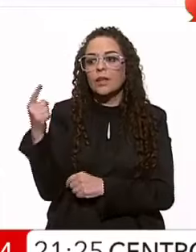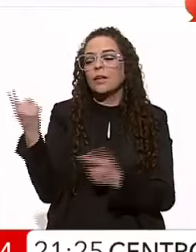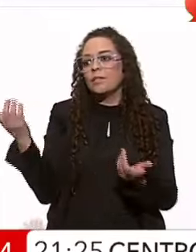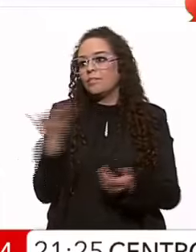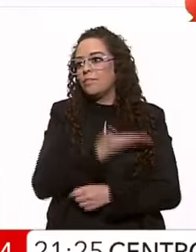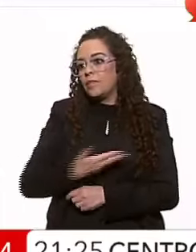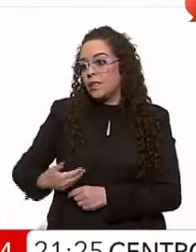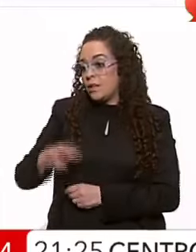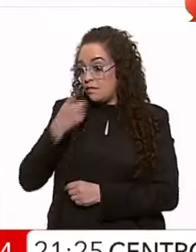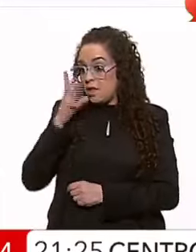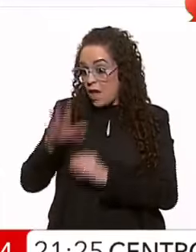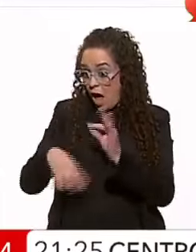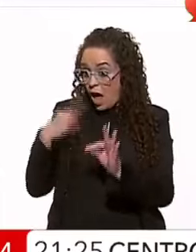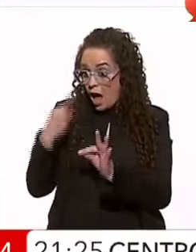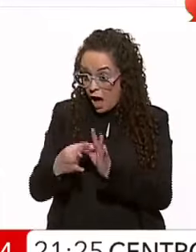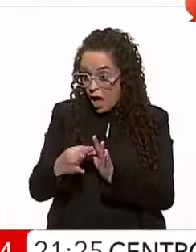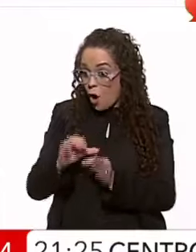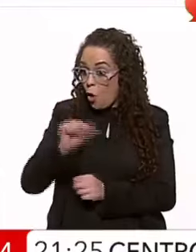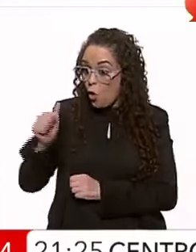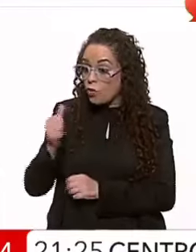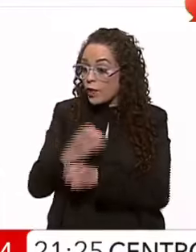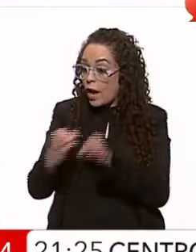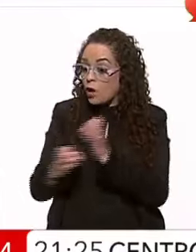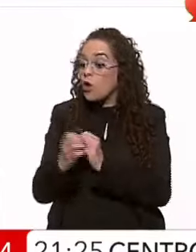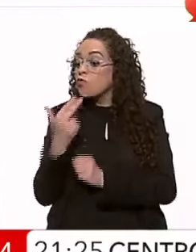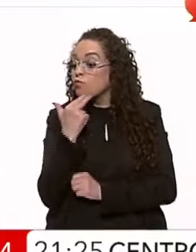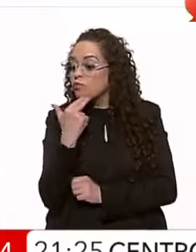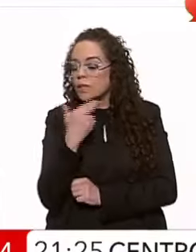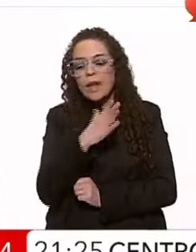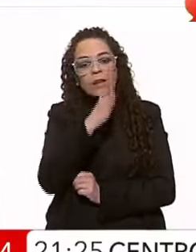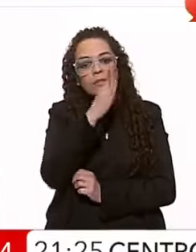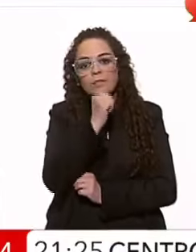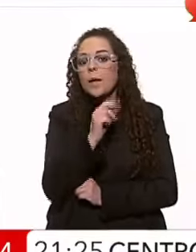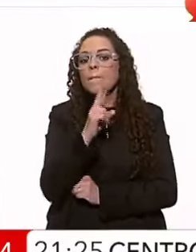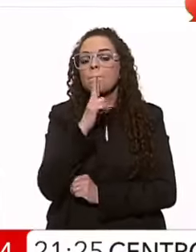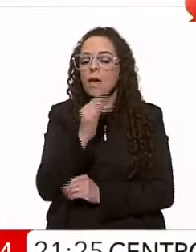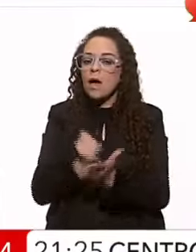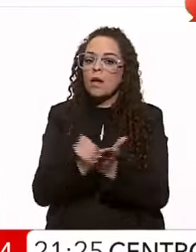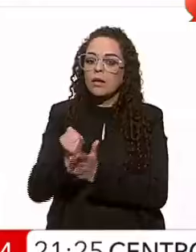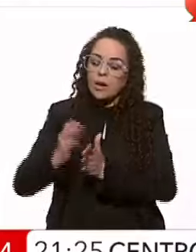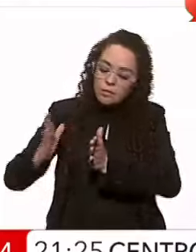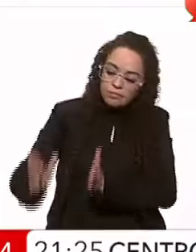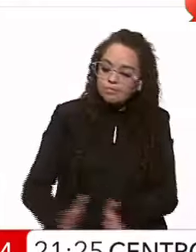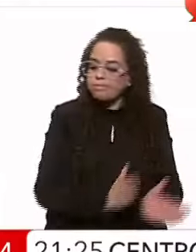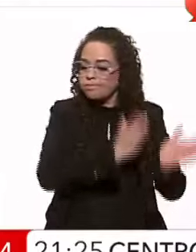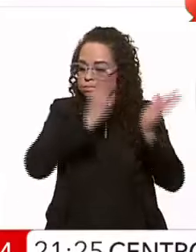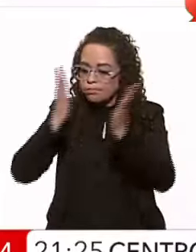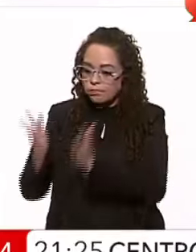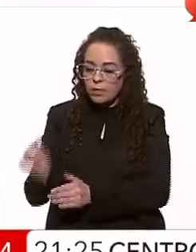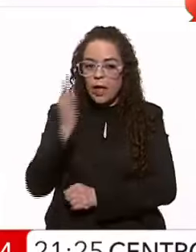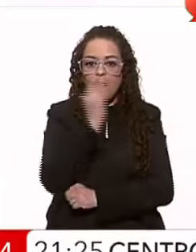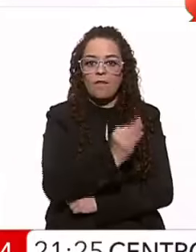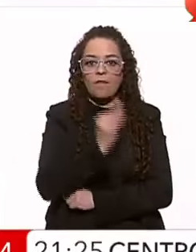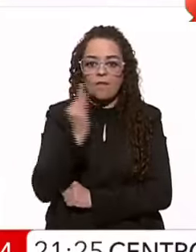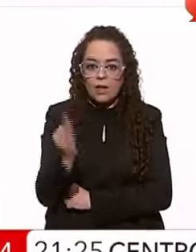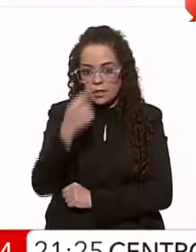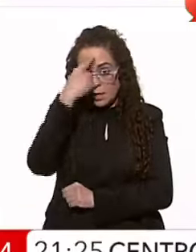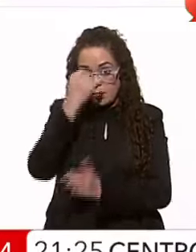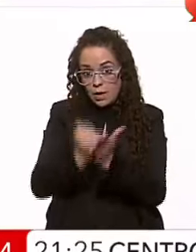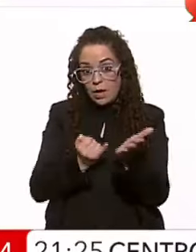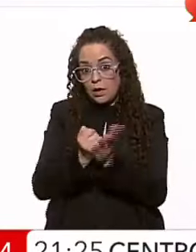todavía lista y que, por lo tanto, había que postergar la entrada en vigor de ese aspecto del